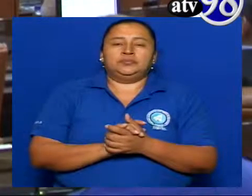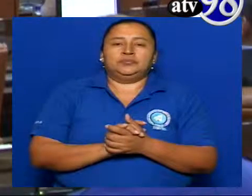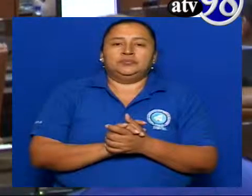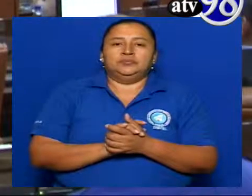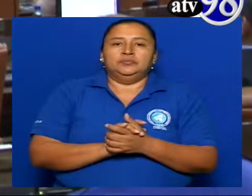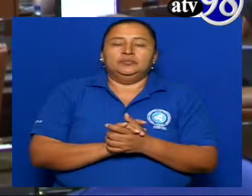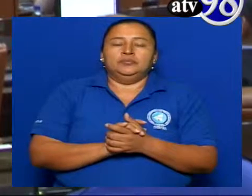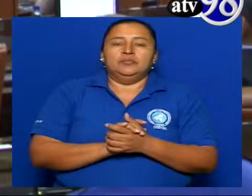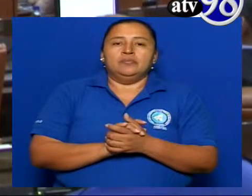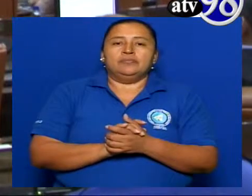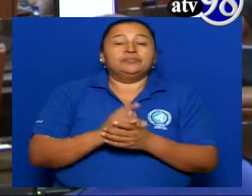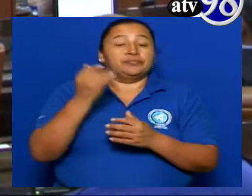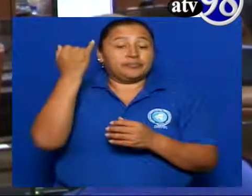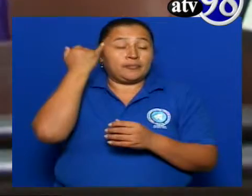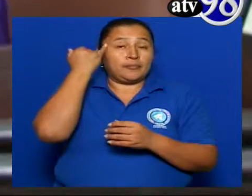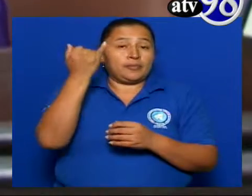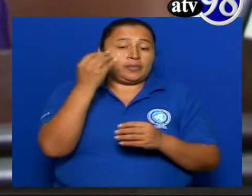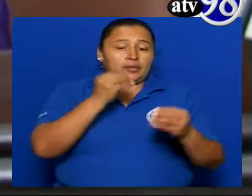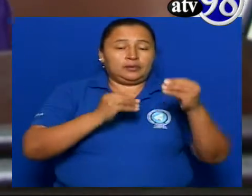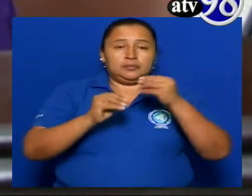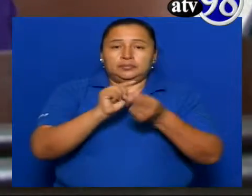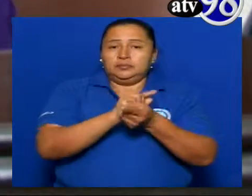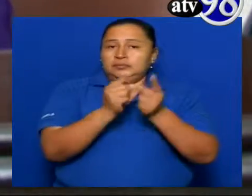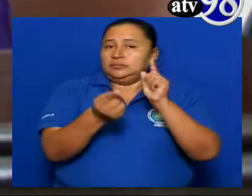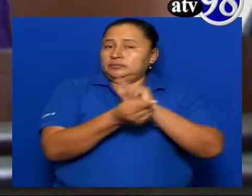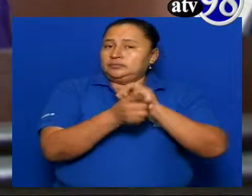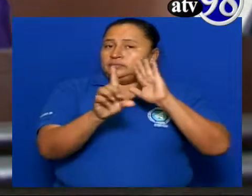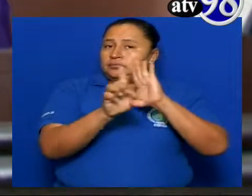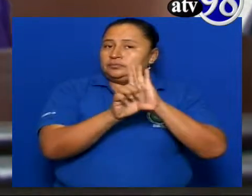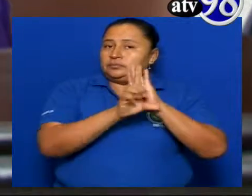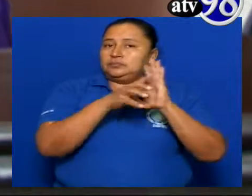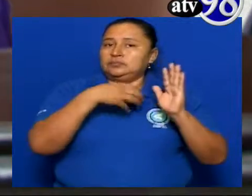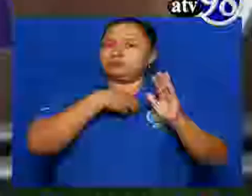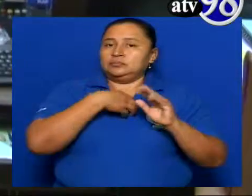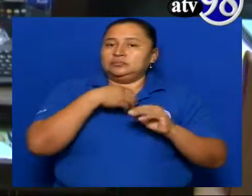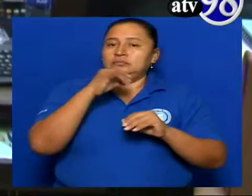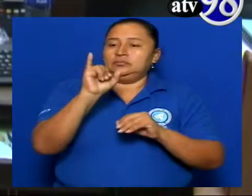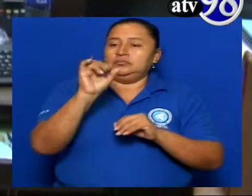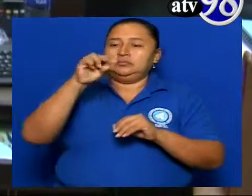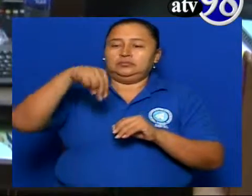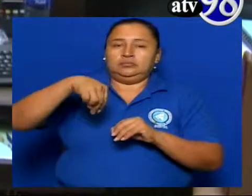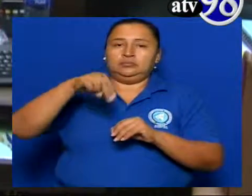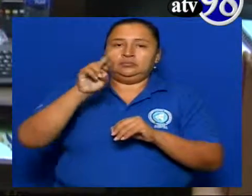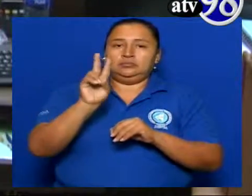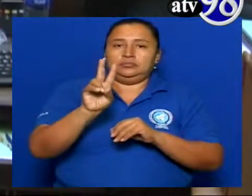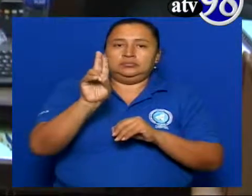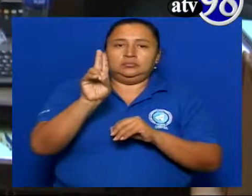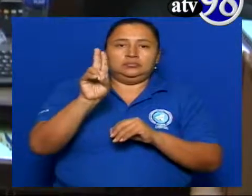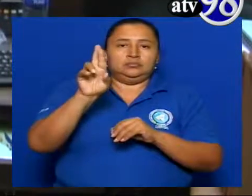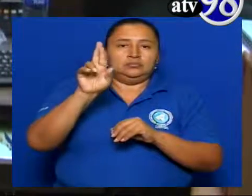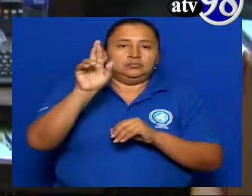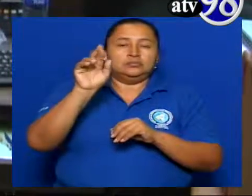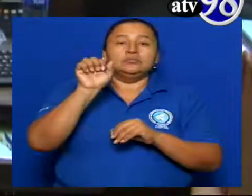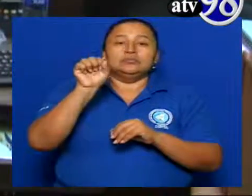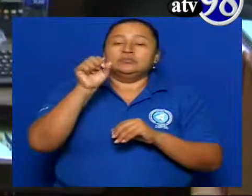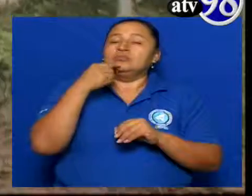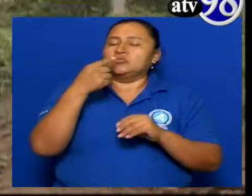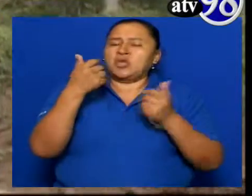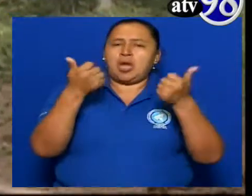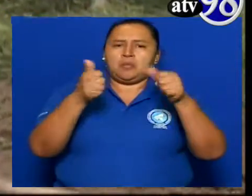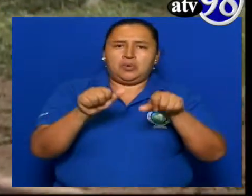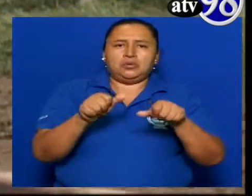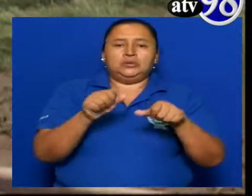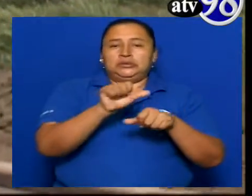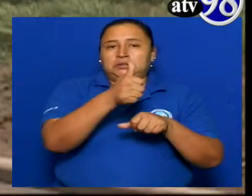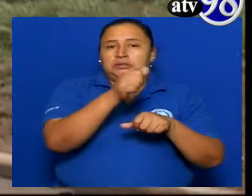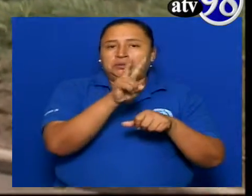La propuesta de reforma a la Ley Orgánica del INVUR, aprobada con 60 votos a favor y 22 en contra, crea la figura